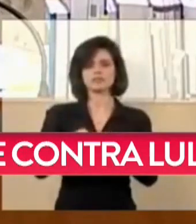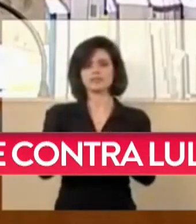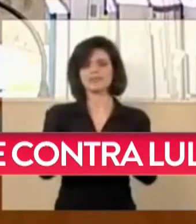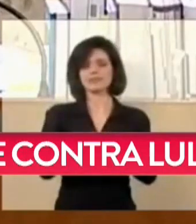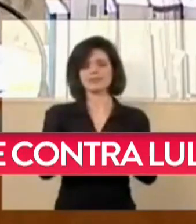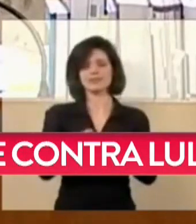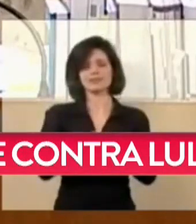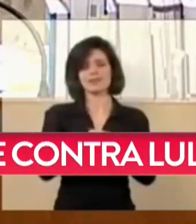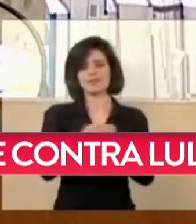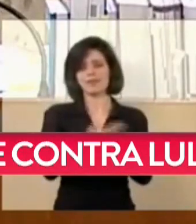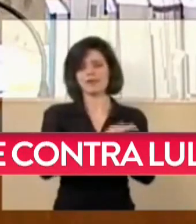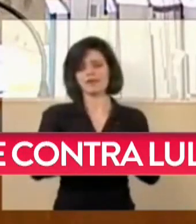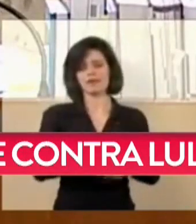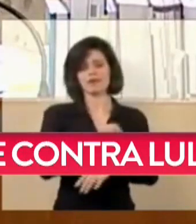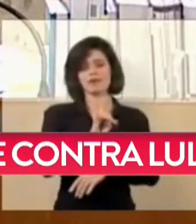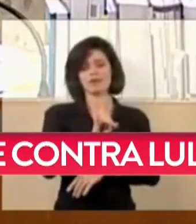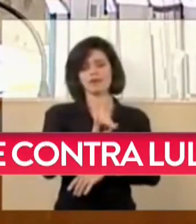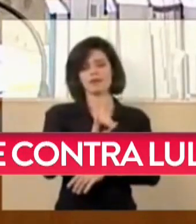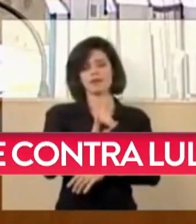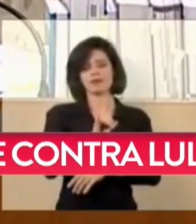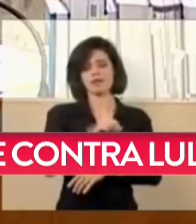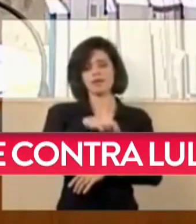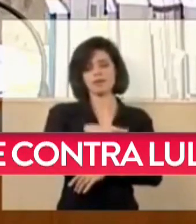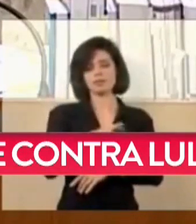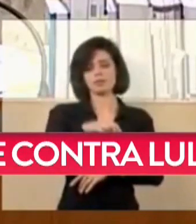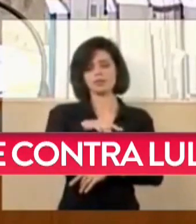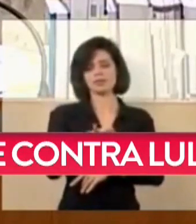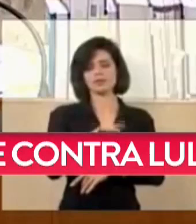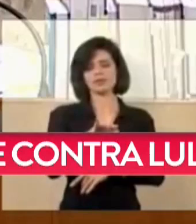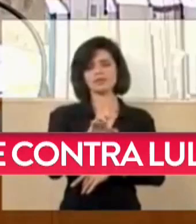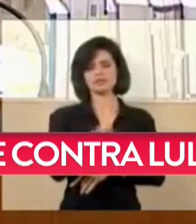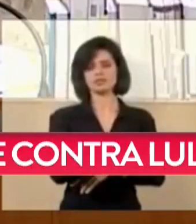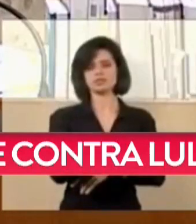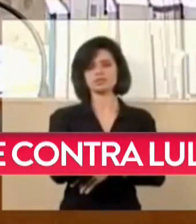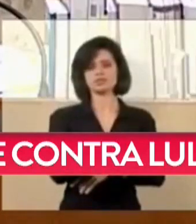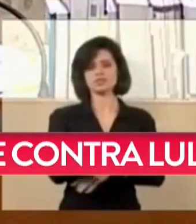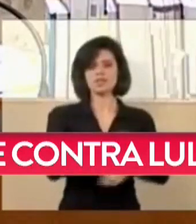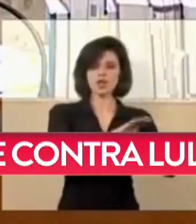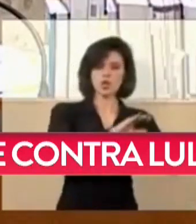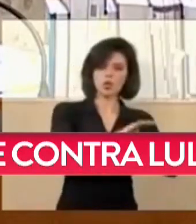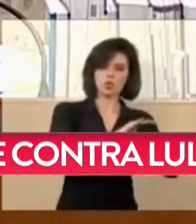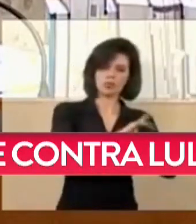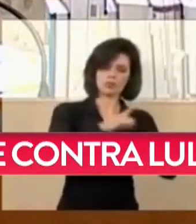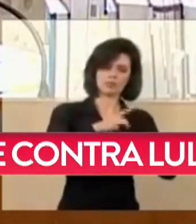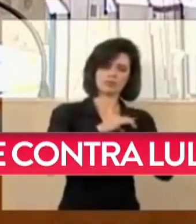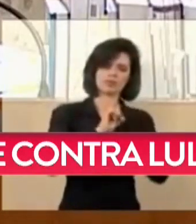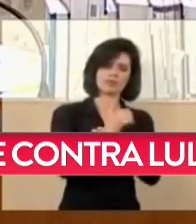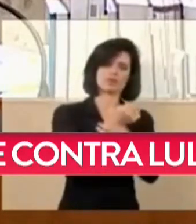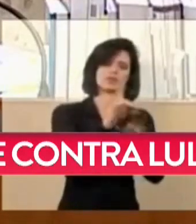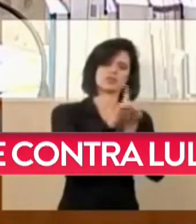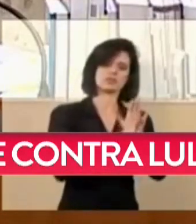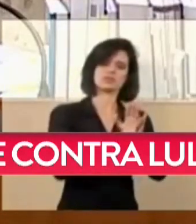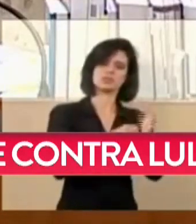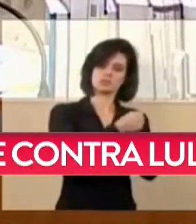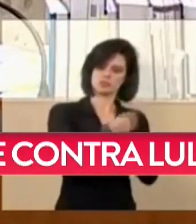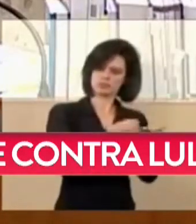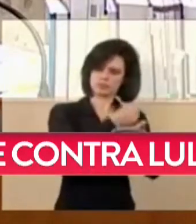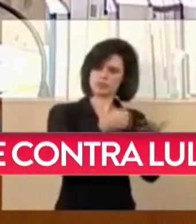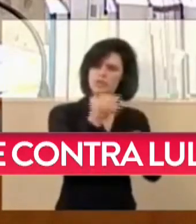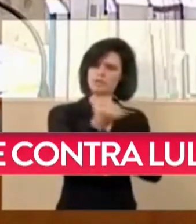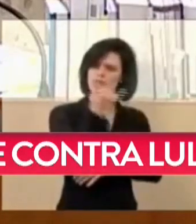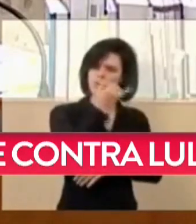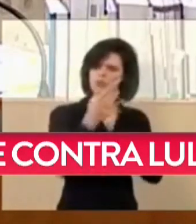porque en este caso la cuestión de un lado asegura derechos fundamentales que son relevantes para